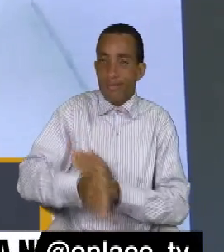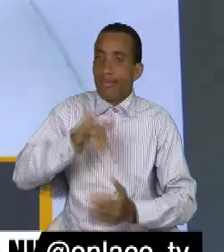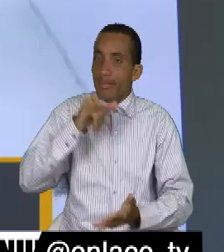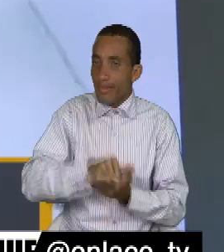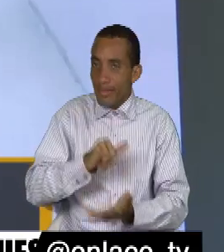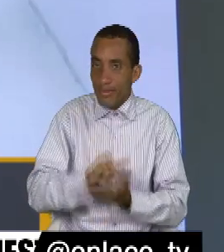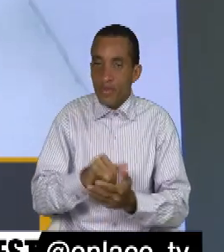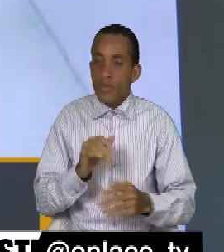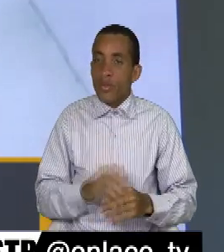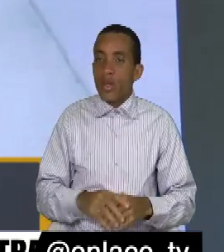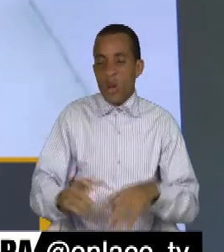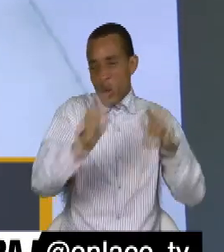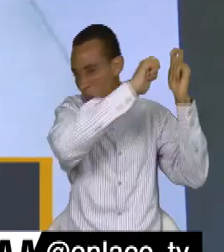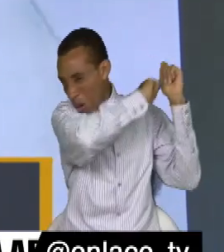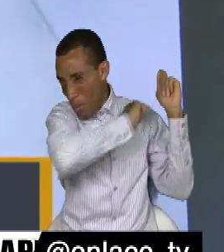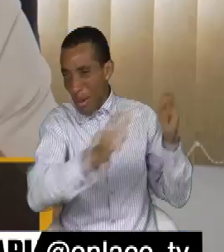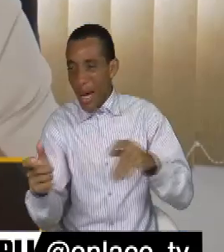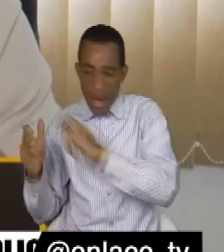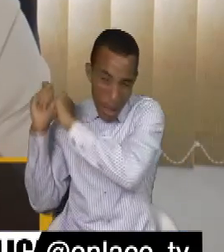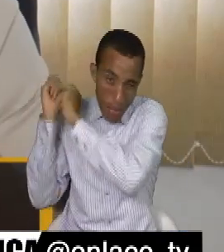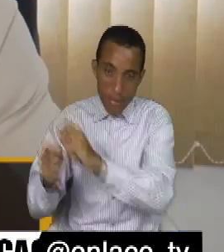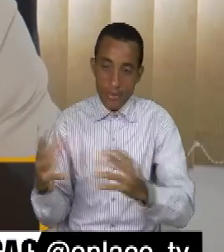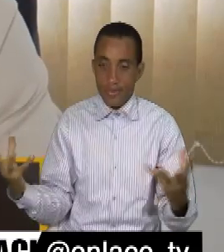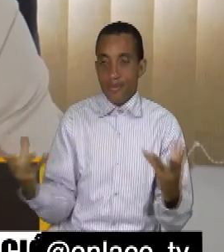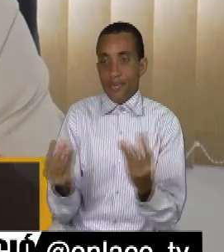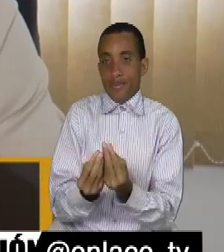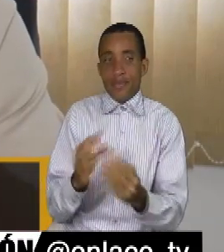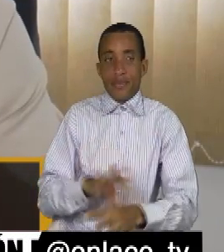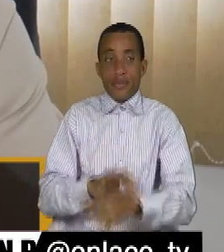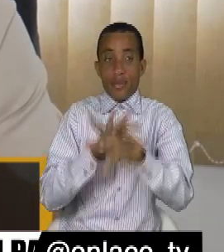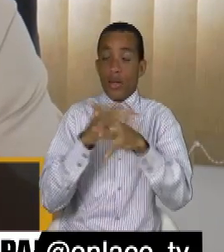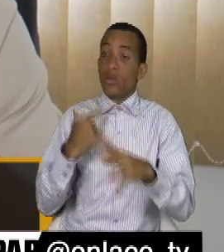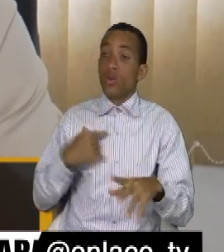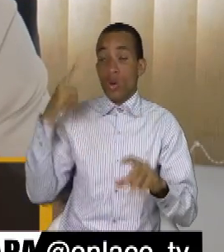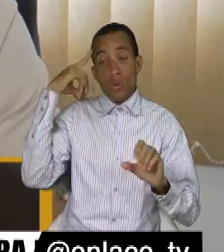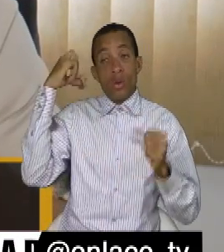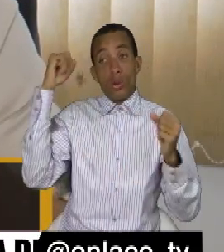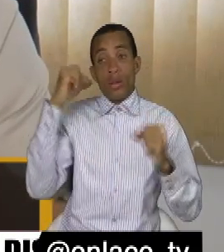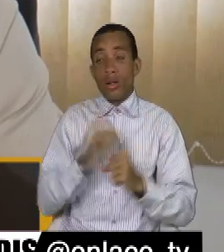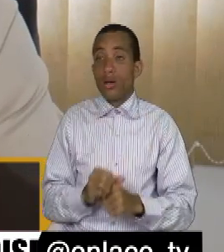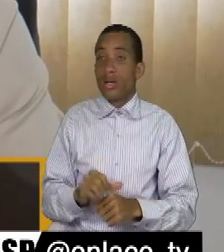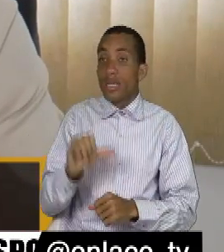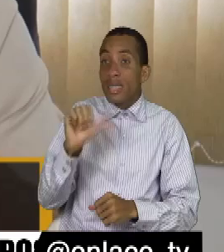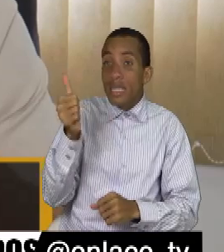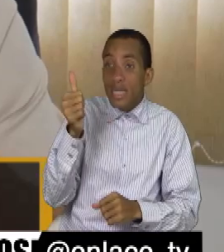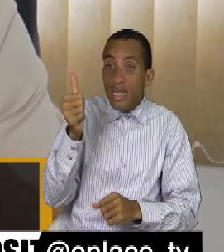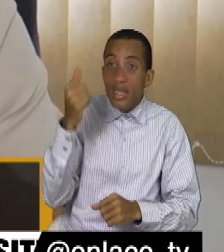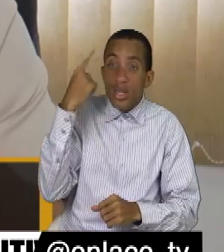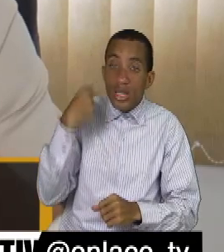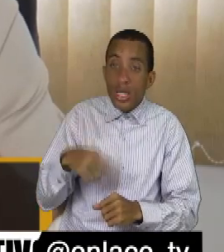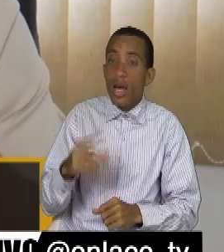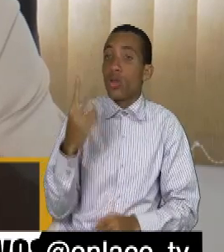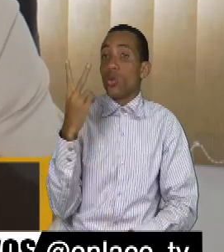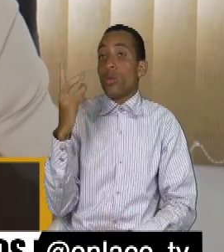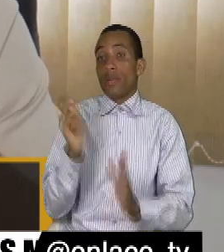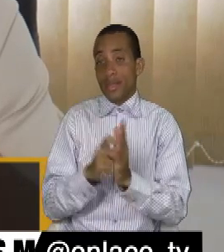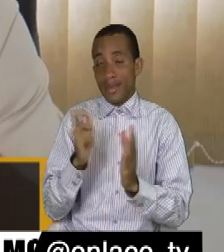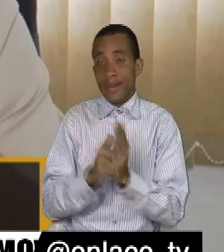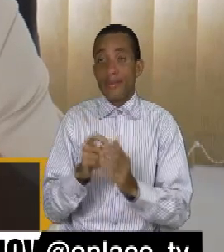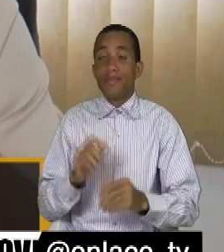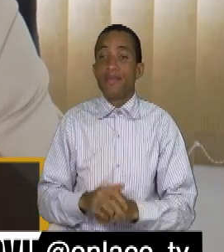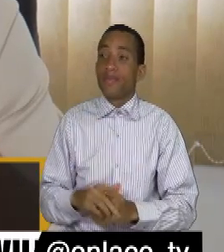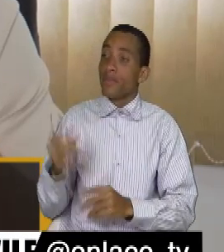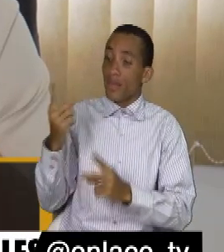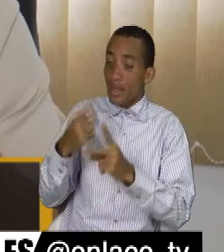de agresiones contra el personal médico. Estoy supremamente preocupado porque en 10 días ya hemos tenido dos agresiones. La semana pasada